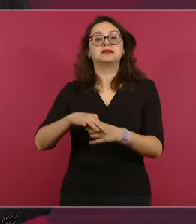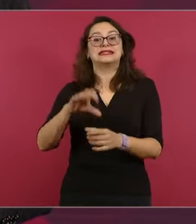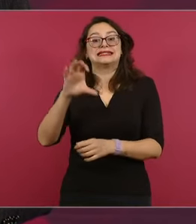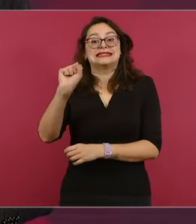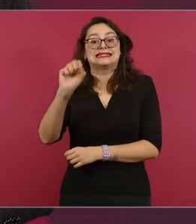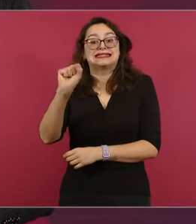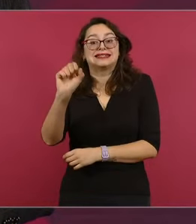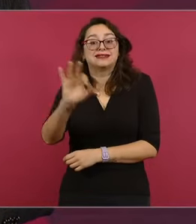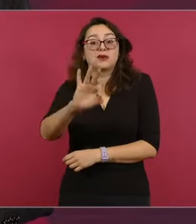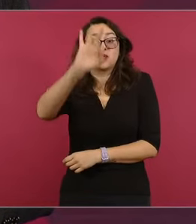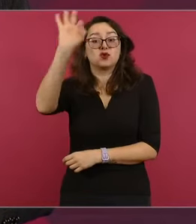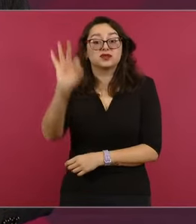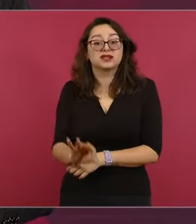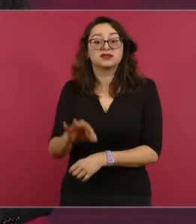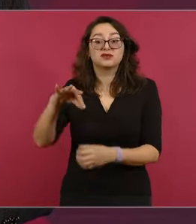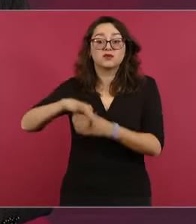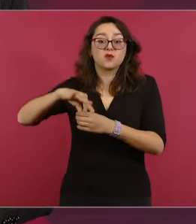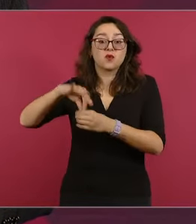60%